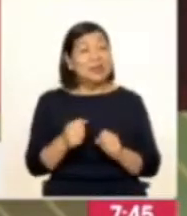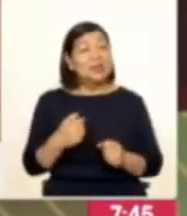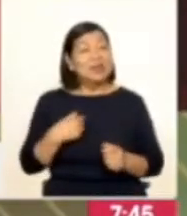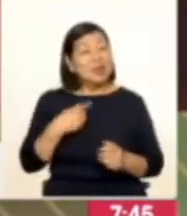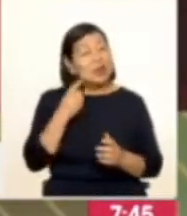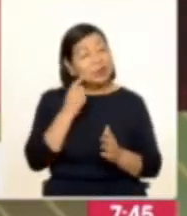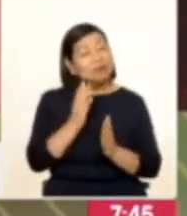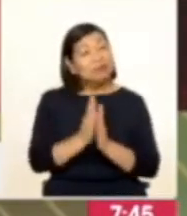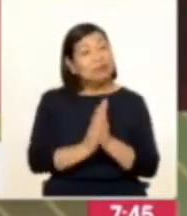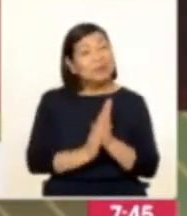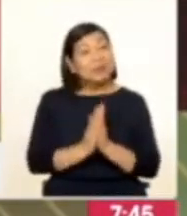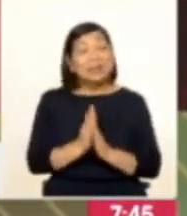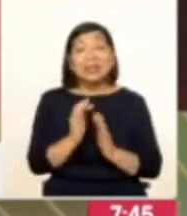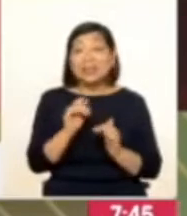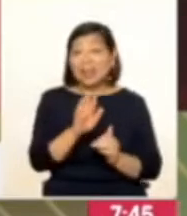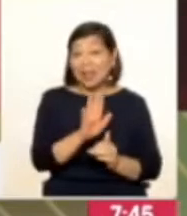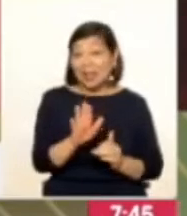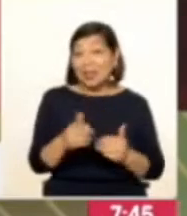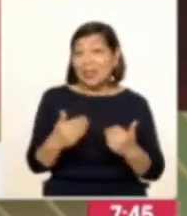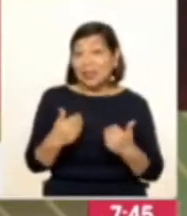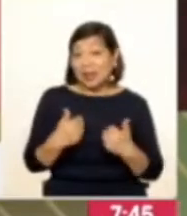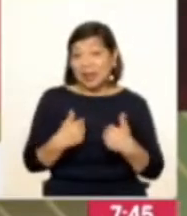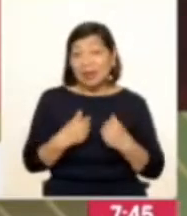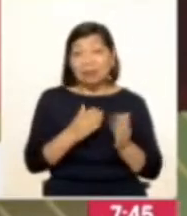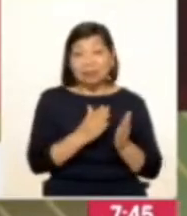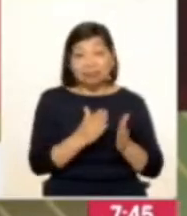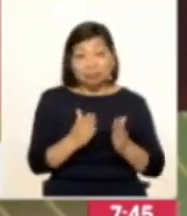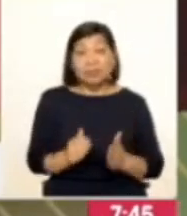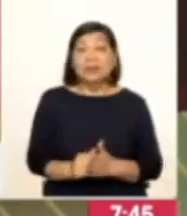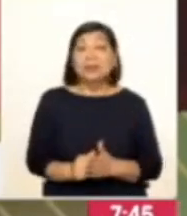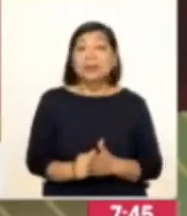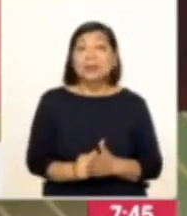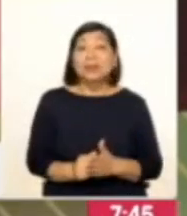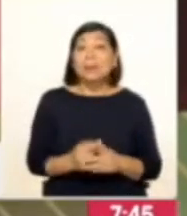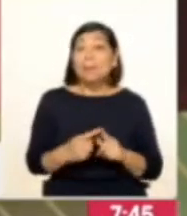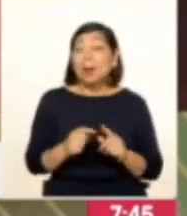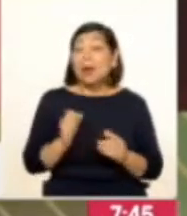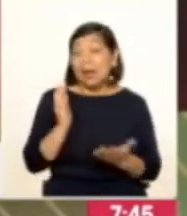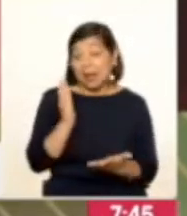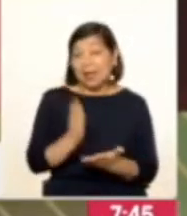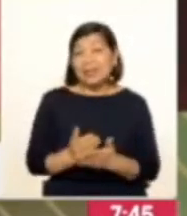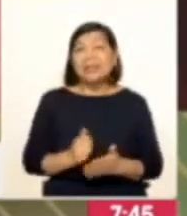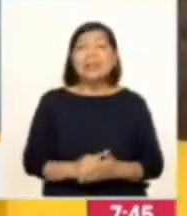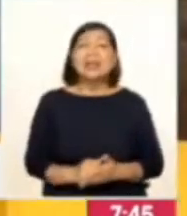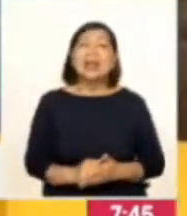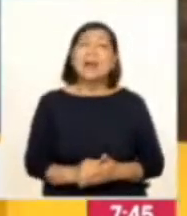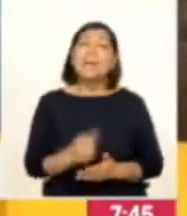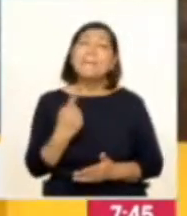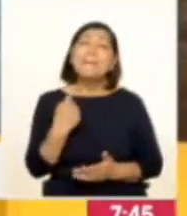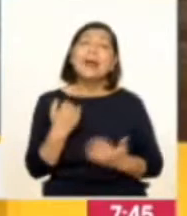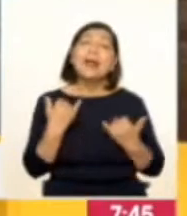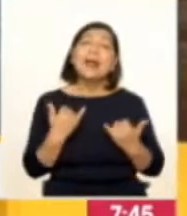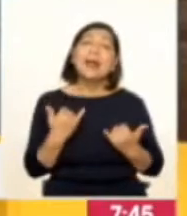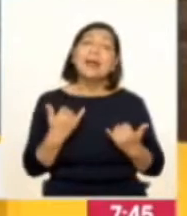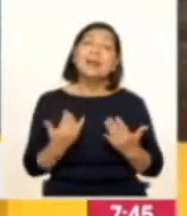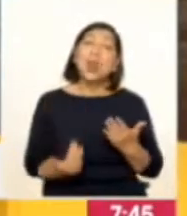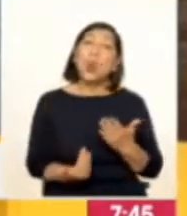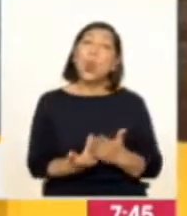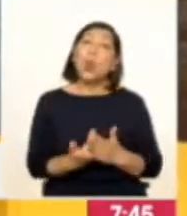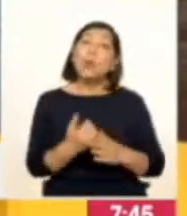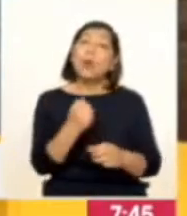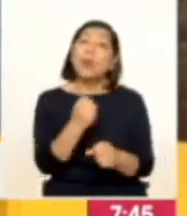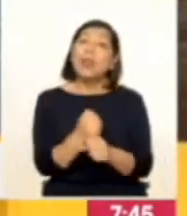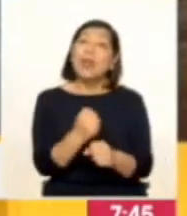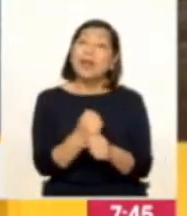soy optimista de respecto de que ellos van a tener los incentivos es buena para estos esta nueva gestión